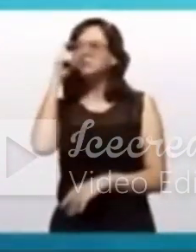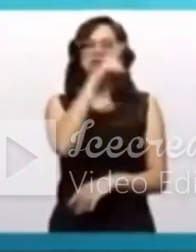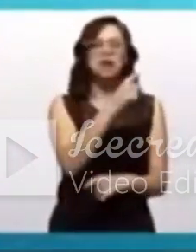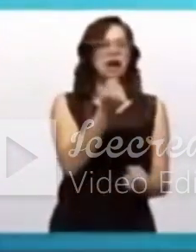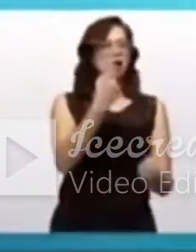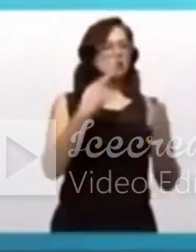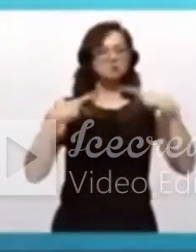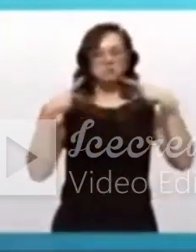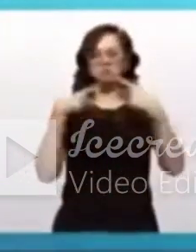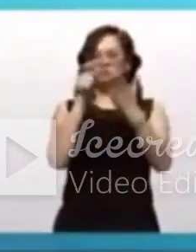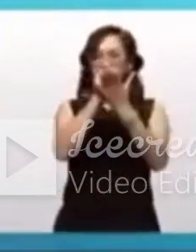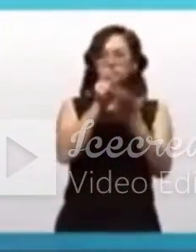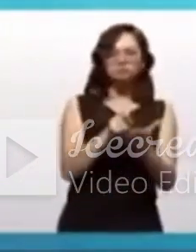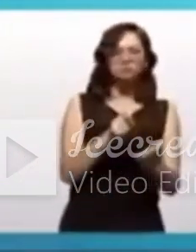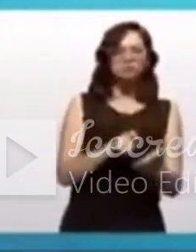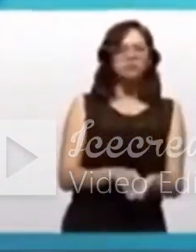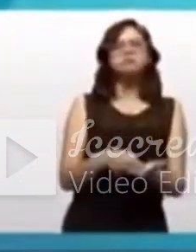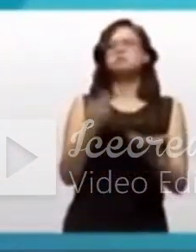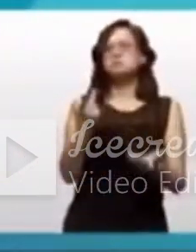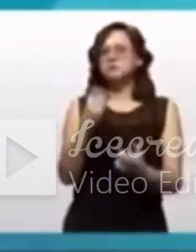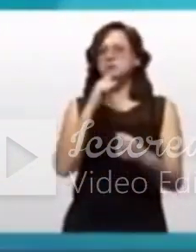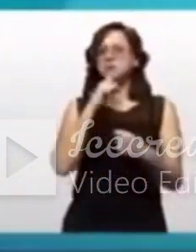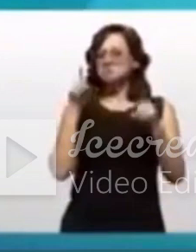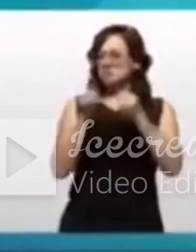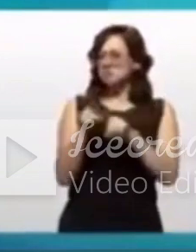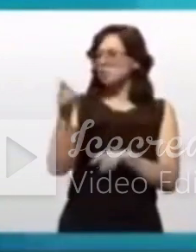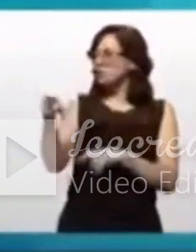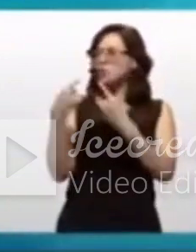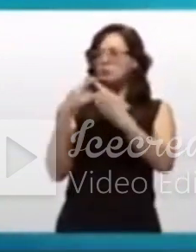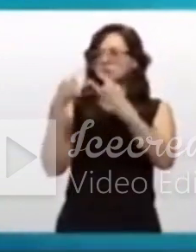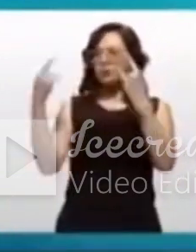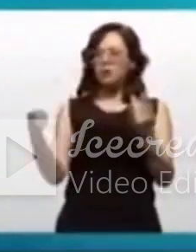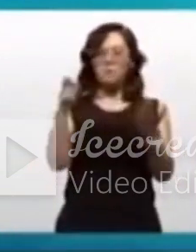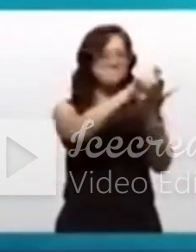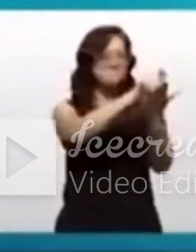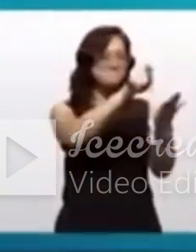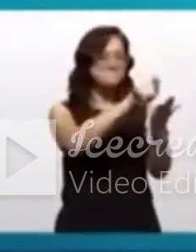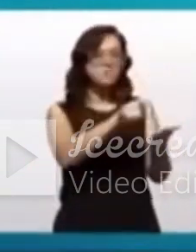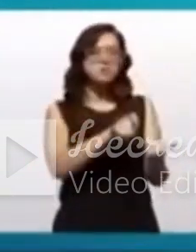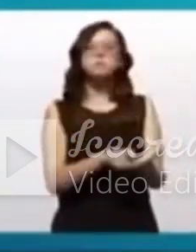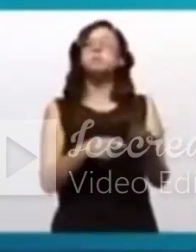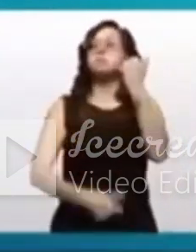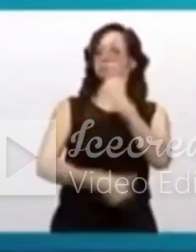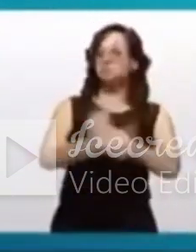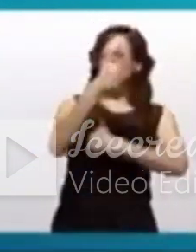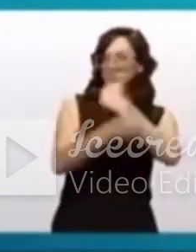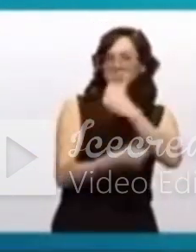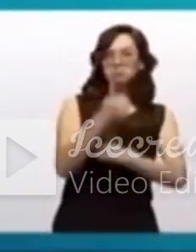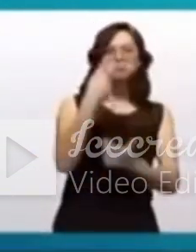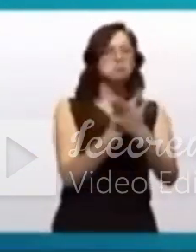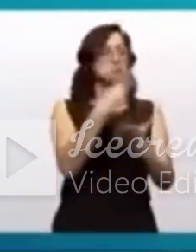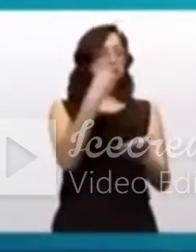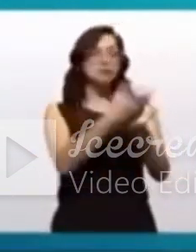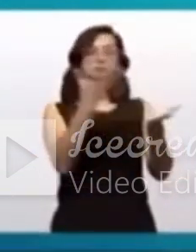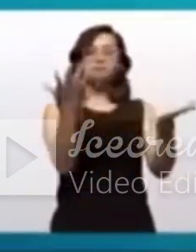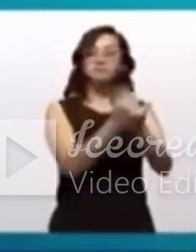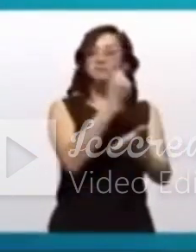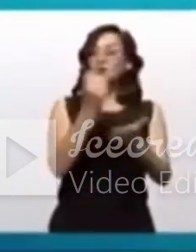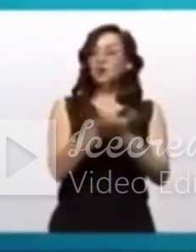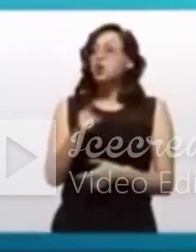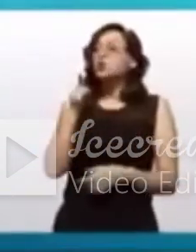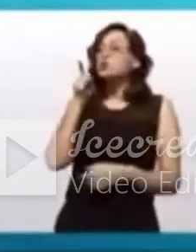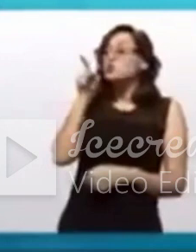a tus temas, que escribieron novelas sobre Amparo Dávila desde la ficción, que ganaron concursos literarios importantes con novelas donde tú